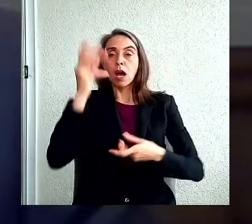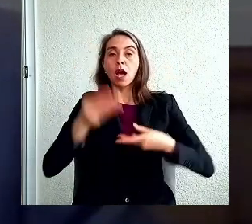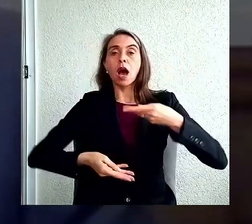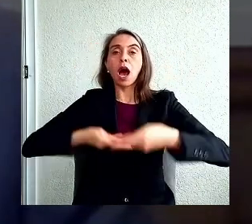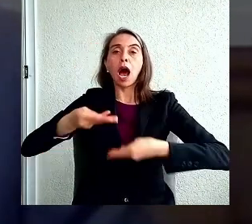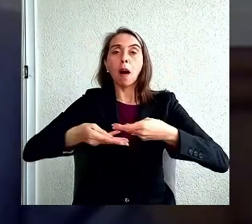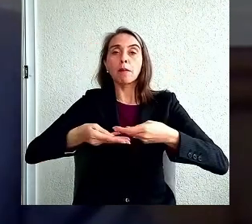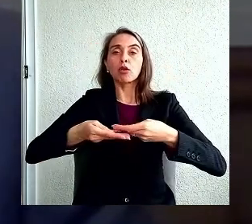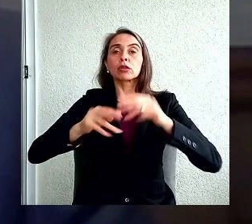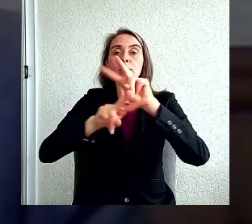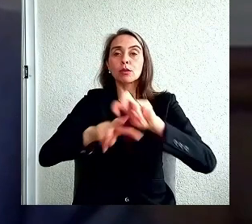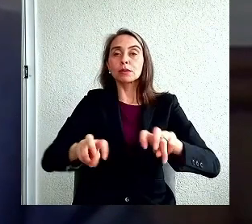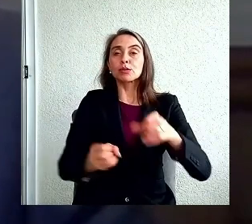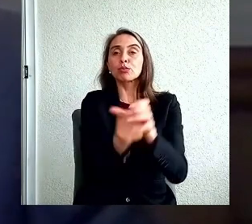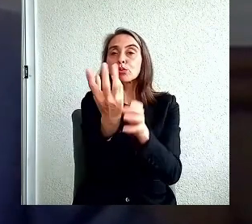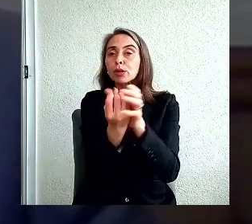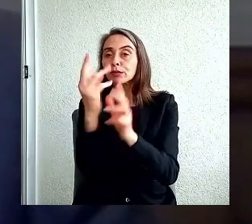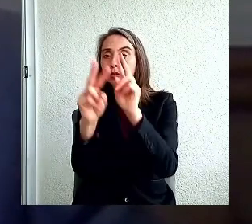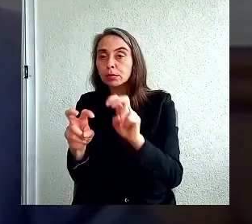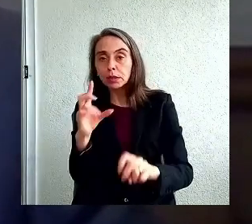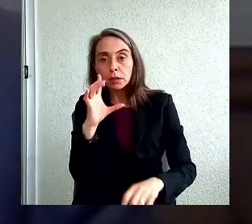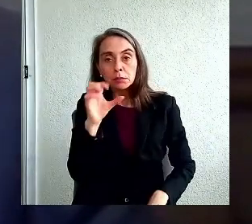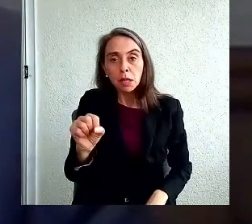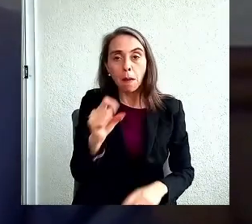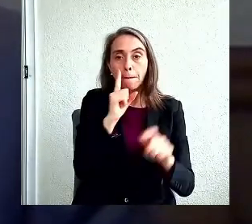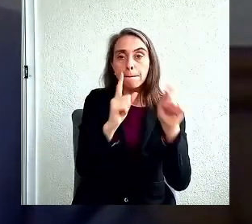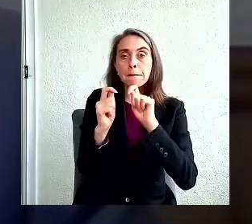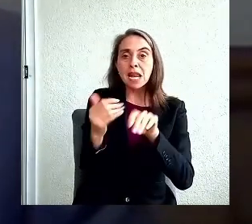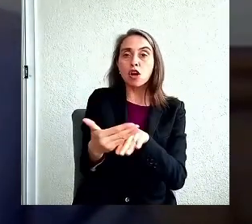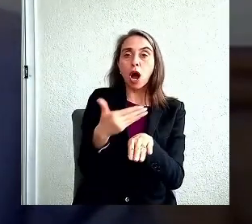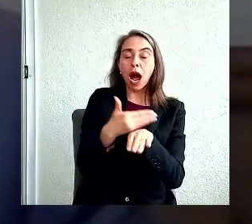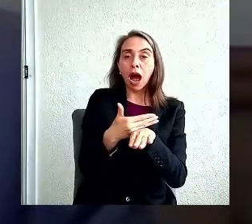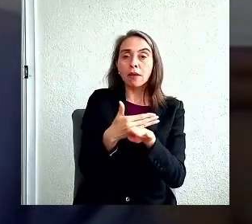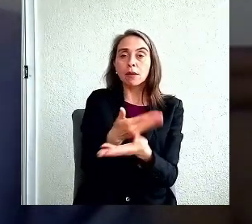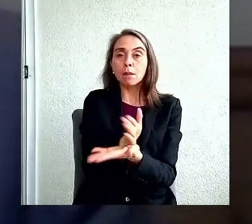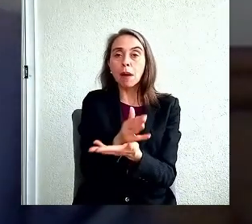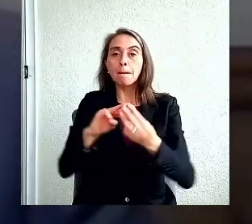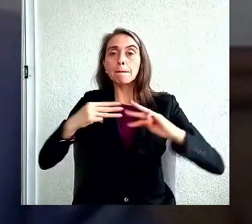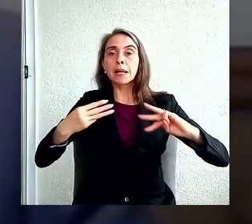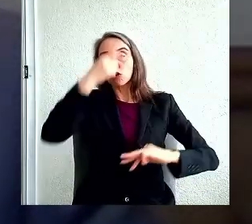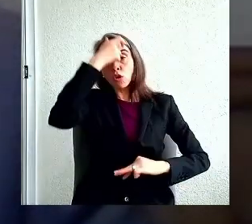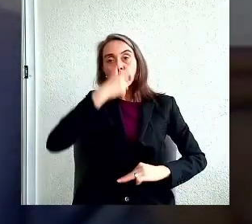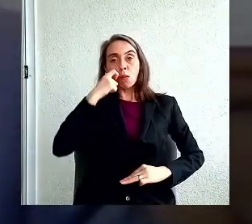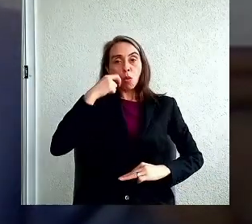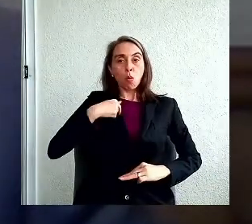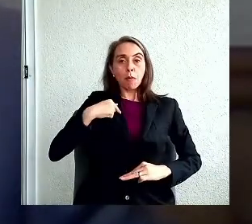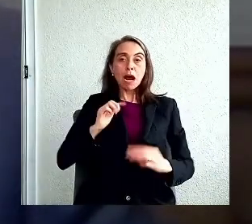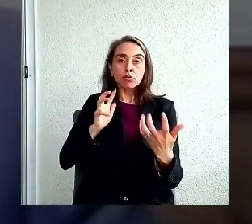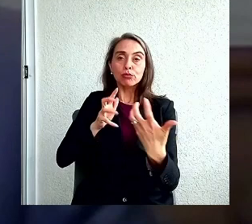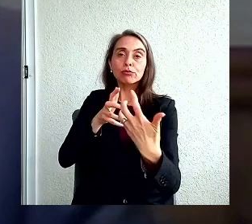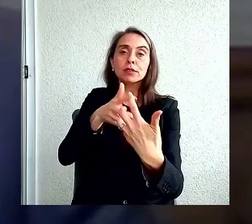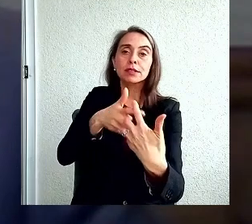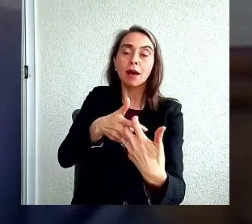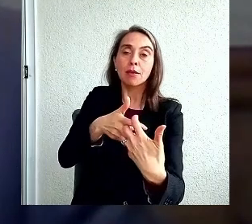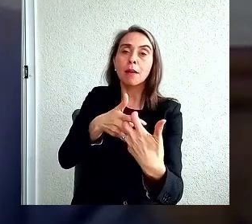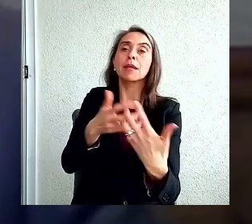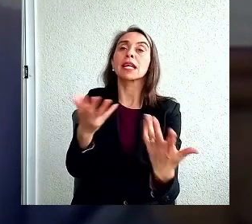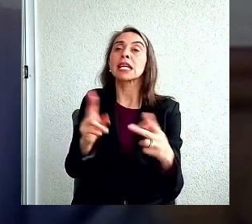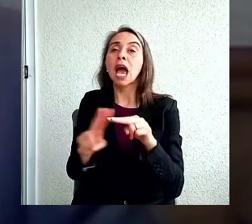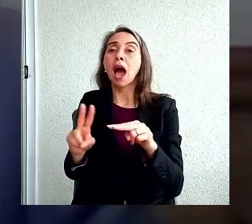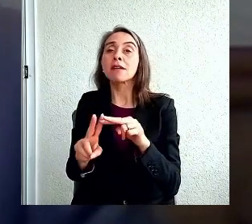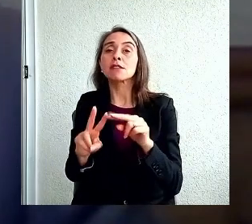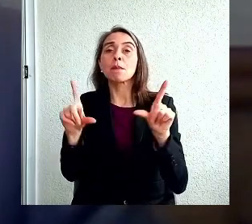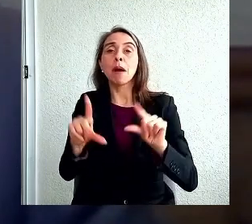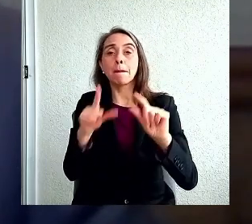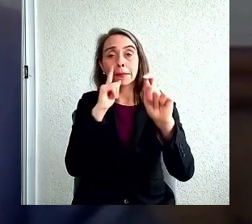amenazas, planificar métodos de adaptación y desplegar medidas para reducir los riesgos. Para la Universidad Técnica Federico